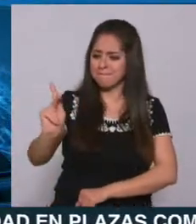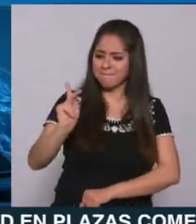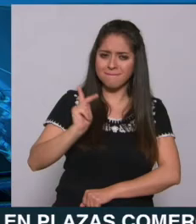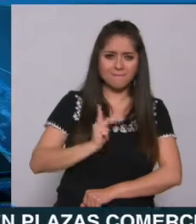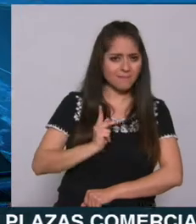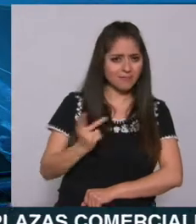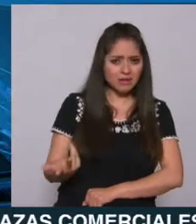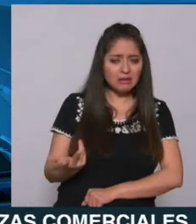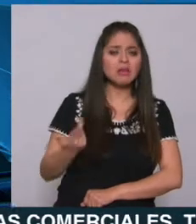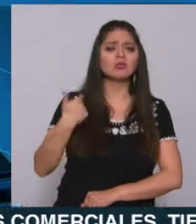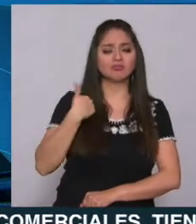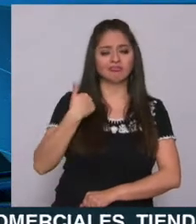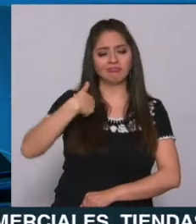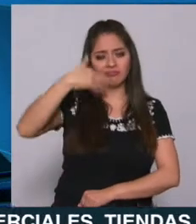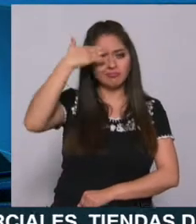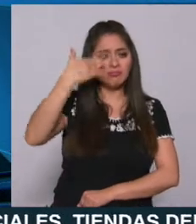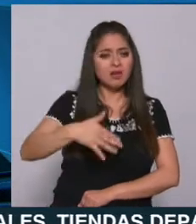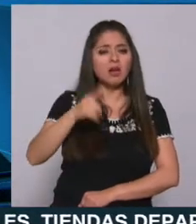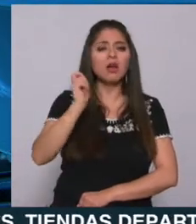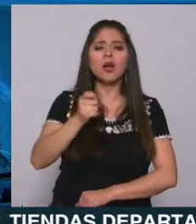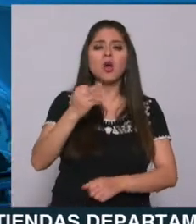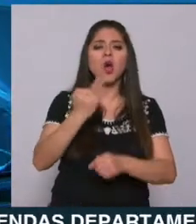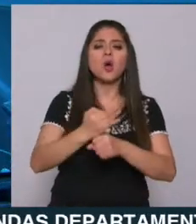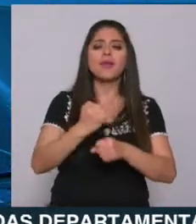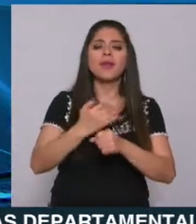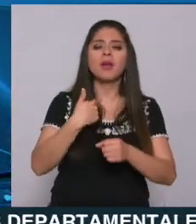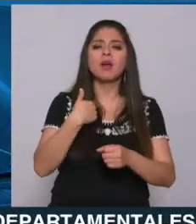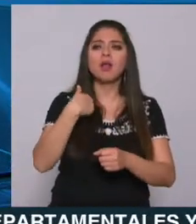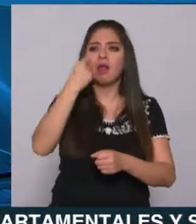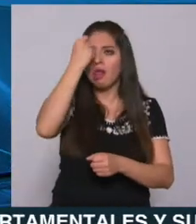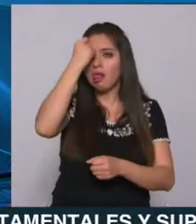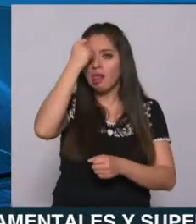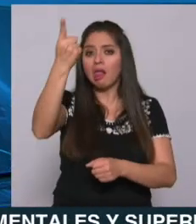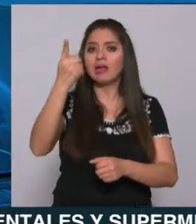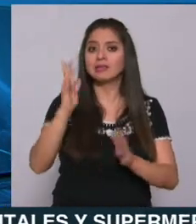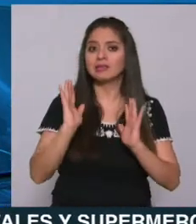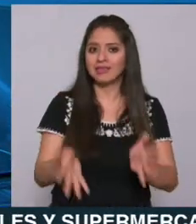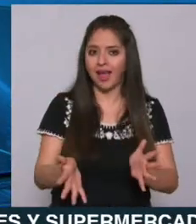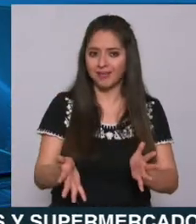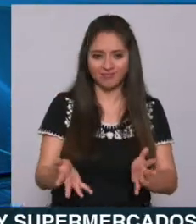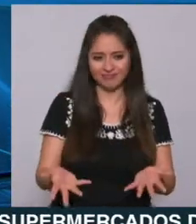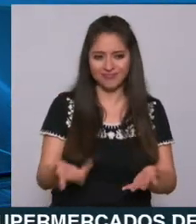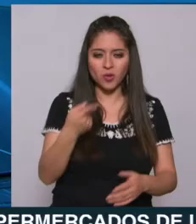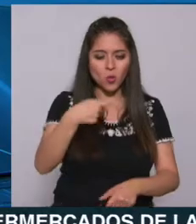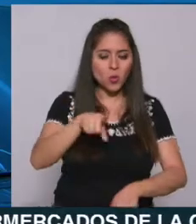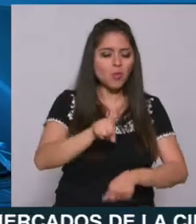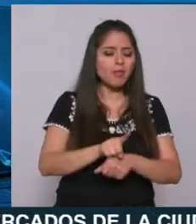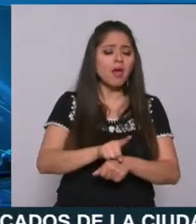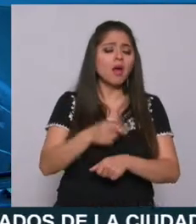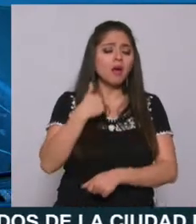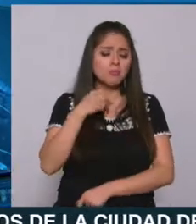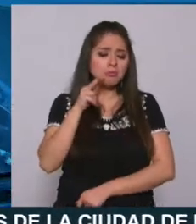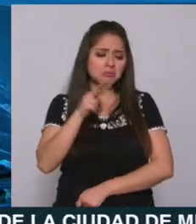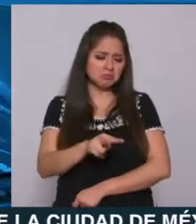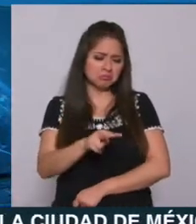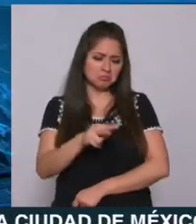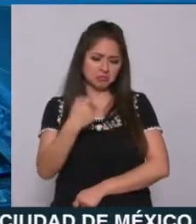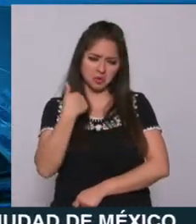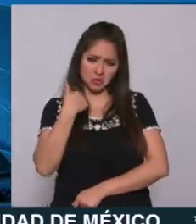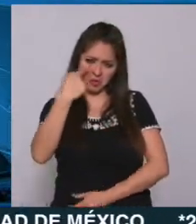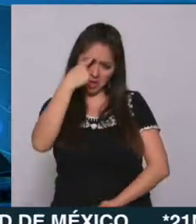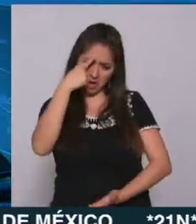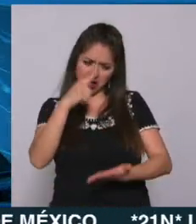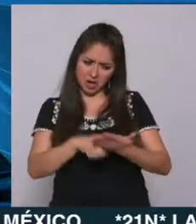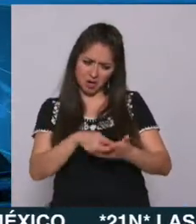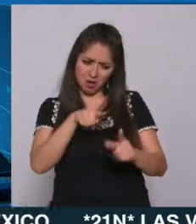situación, y les aseguro que no se nos ocurrió de la noche a la mañana. No llegamos un día y dijimos, ay, creo que ya no